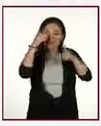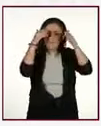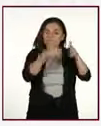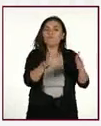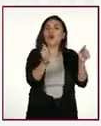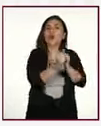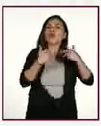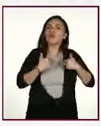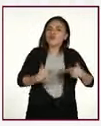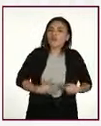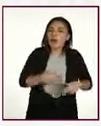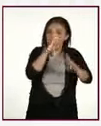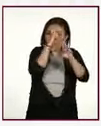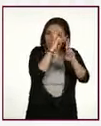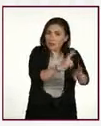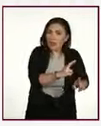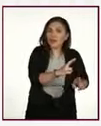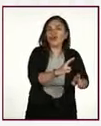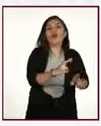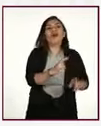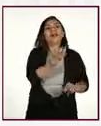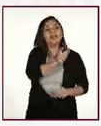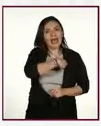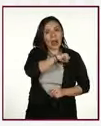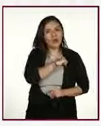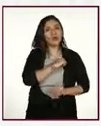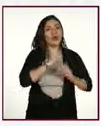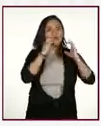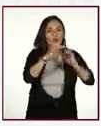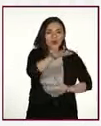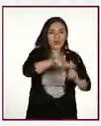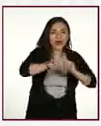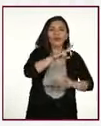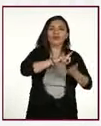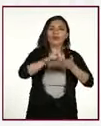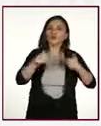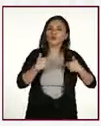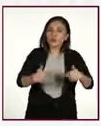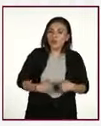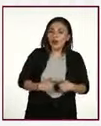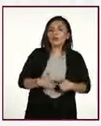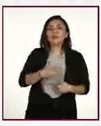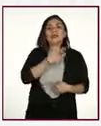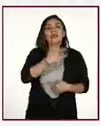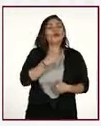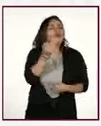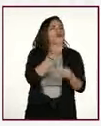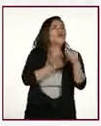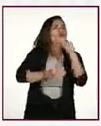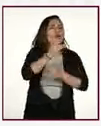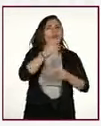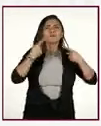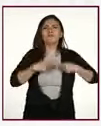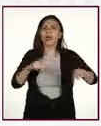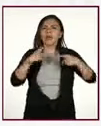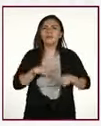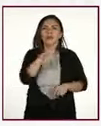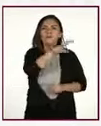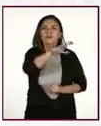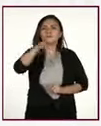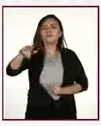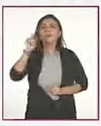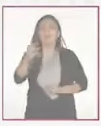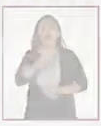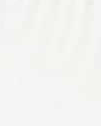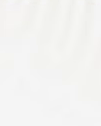humanitario, respetuoso, con principios de salud pública, de los derechos humanos, en donde consideran a todas las poblaciones como destinatarias